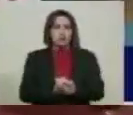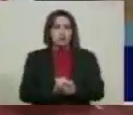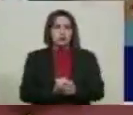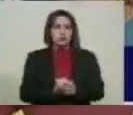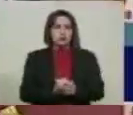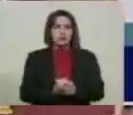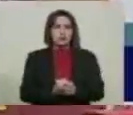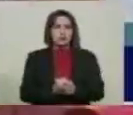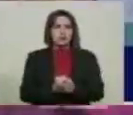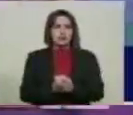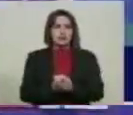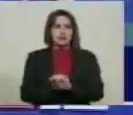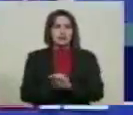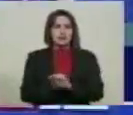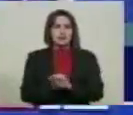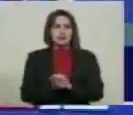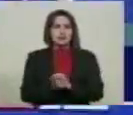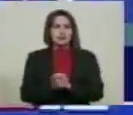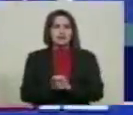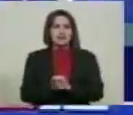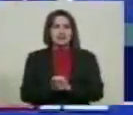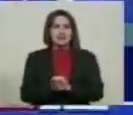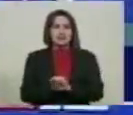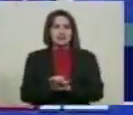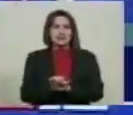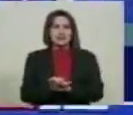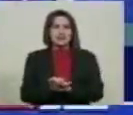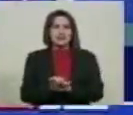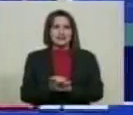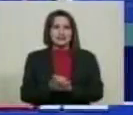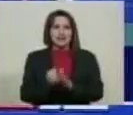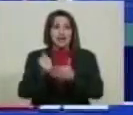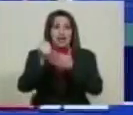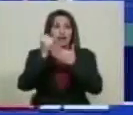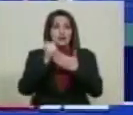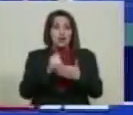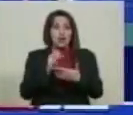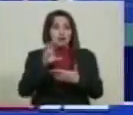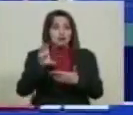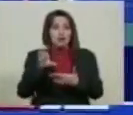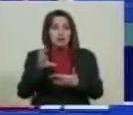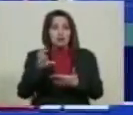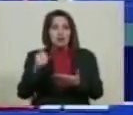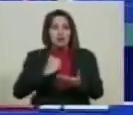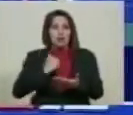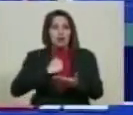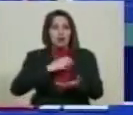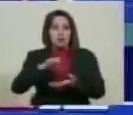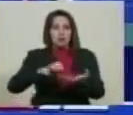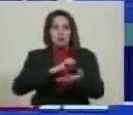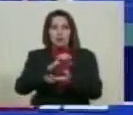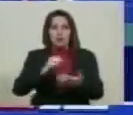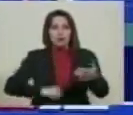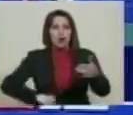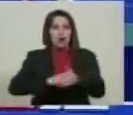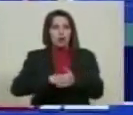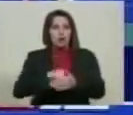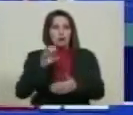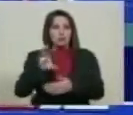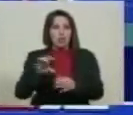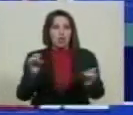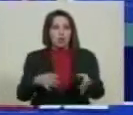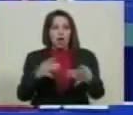Y vacunar a nuestro país de cualquier intento de disturbio, guarimba, golpe de Estado